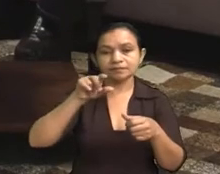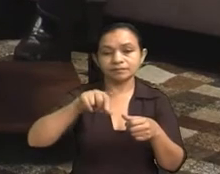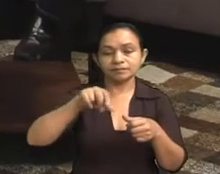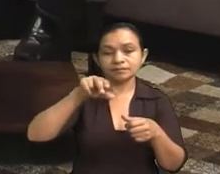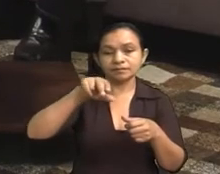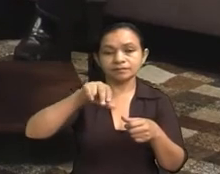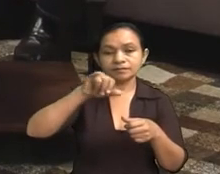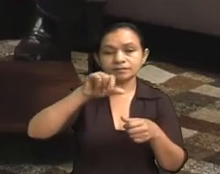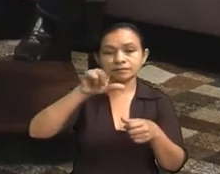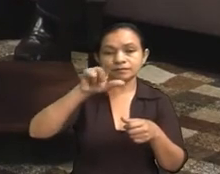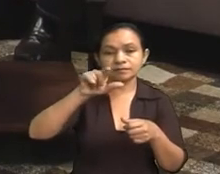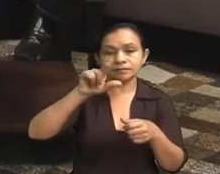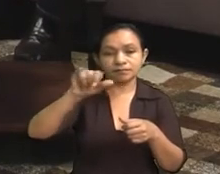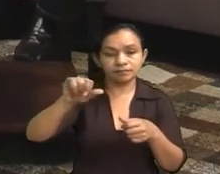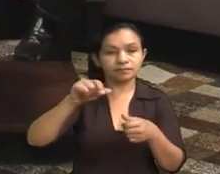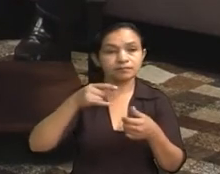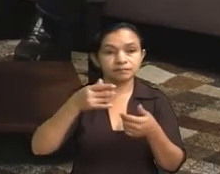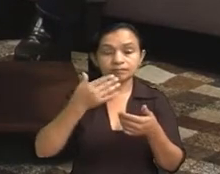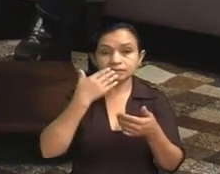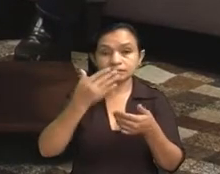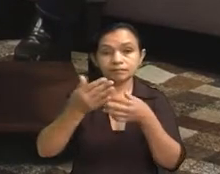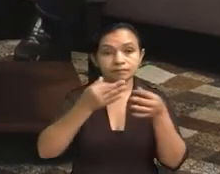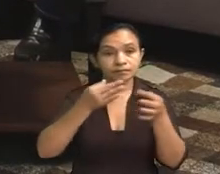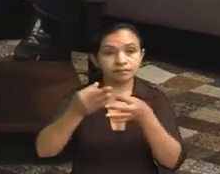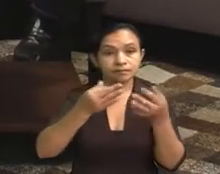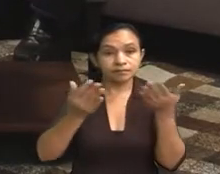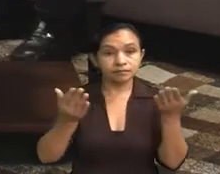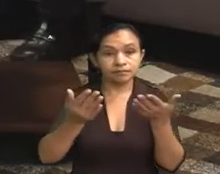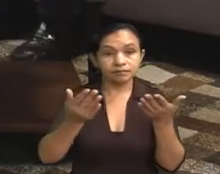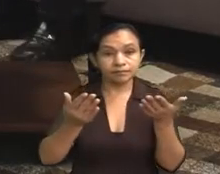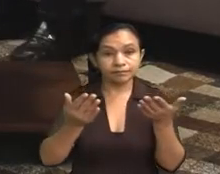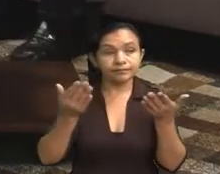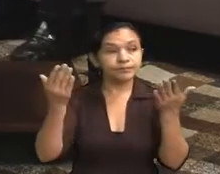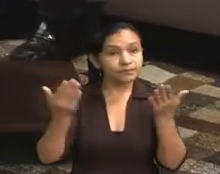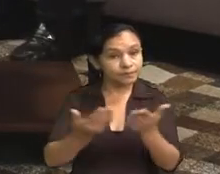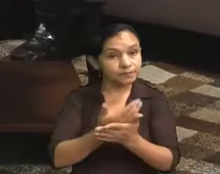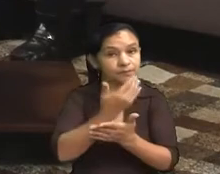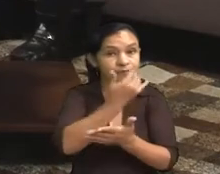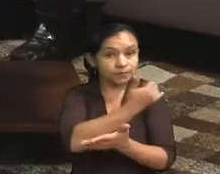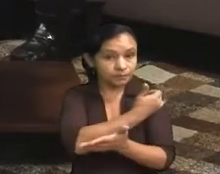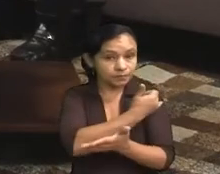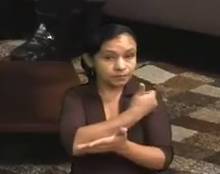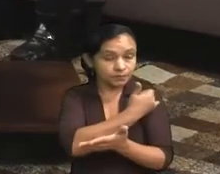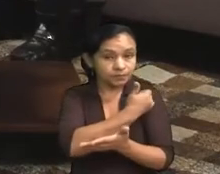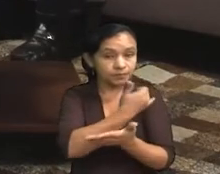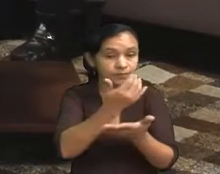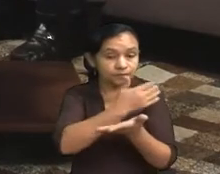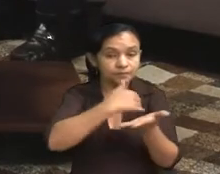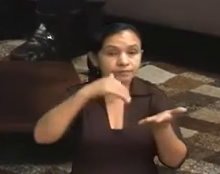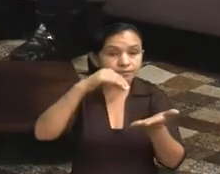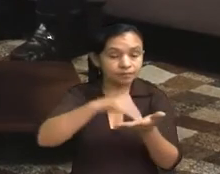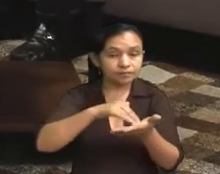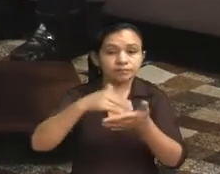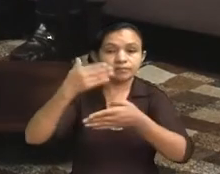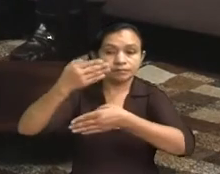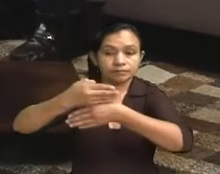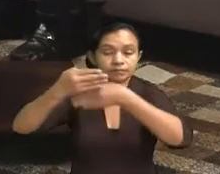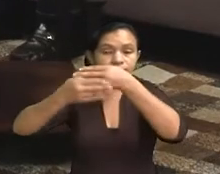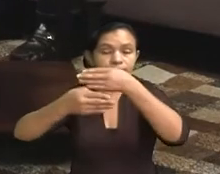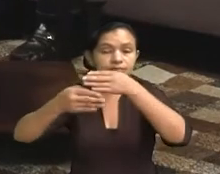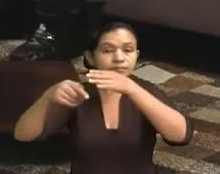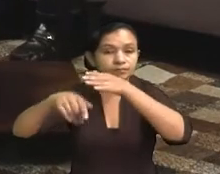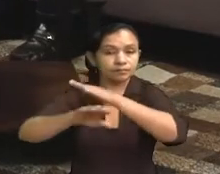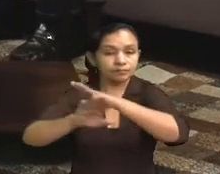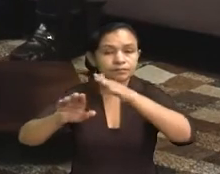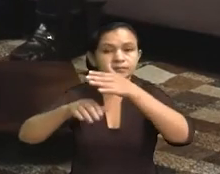la acotación, pero sí. Válido explicarle a nuestra audiencia que son los nuevos, es decir, los que están en construcción por su tamaño, no se concluyen este